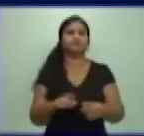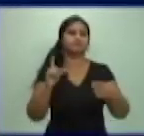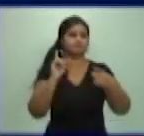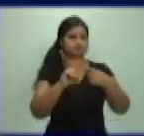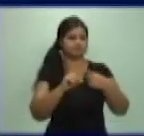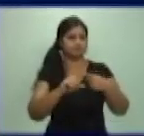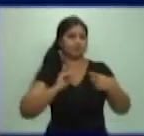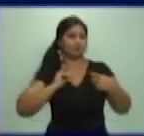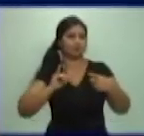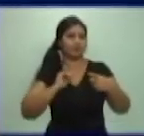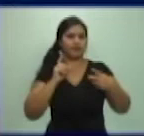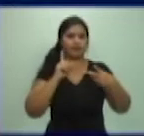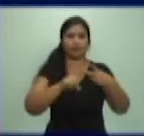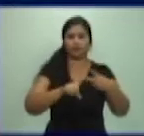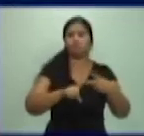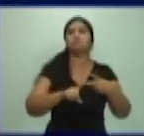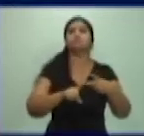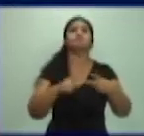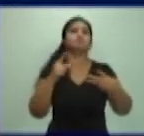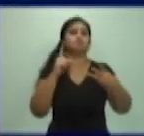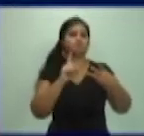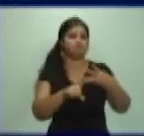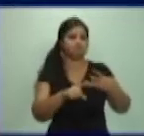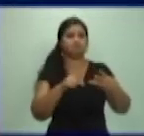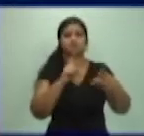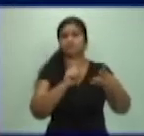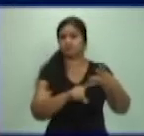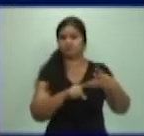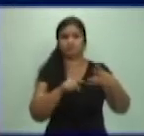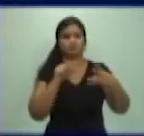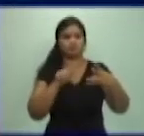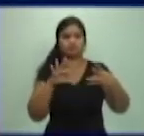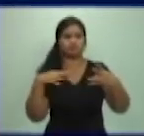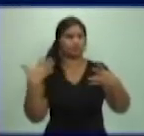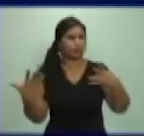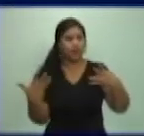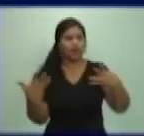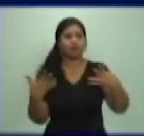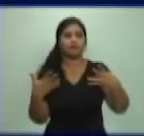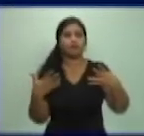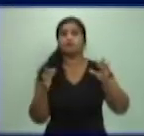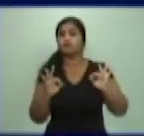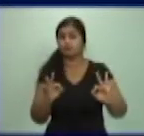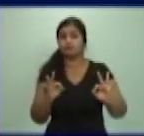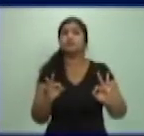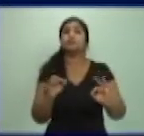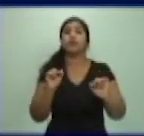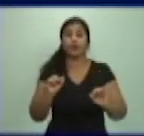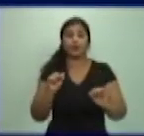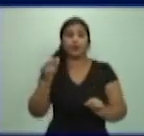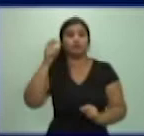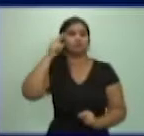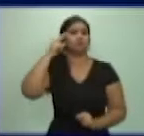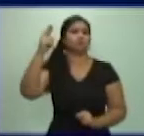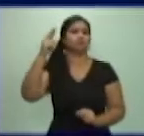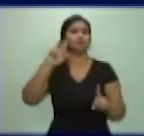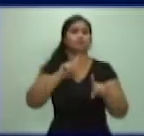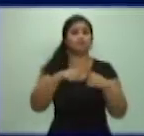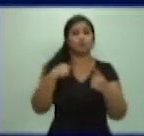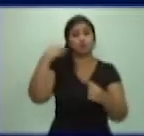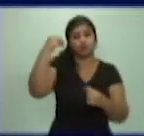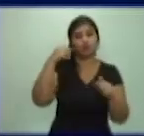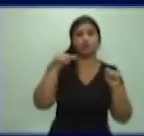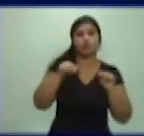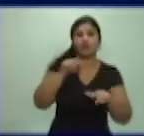informativo, expresivo, poético o apelativo. Acá vamos a hacer un breve recordatorio porque yo sé que a ustedes les cuesta un poco más de